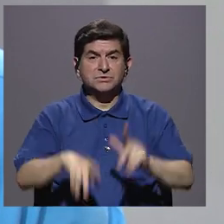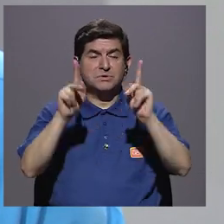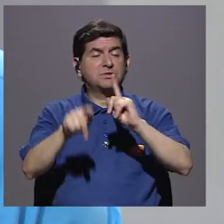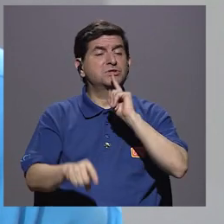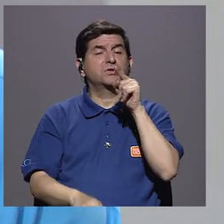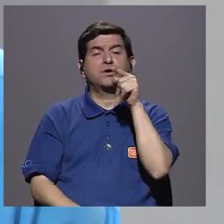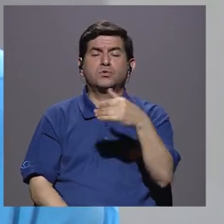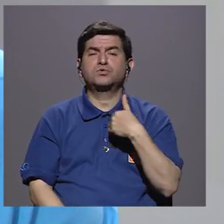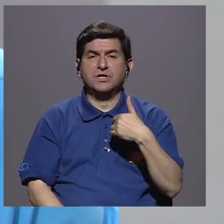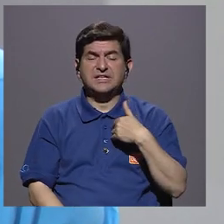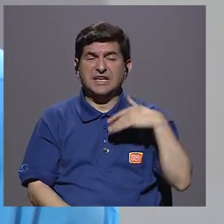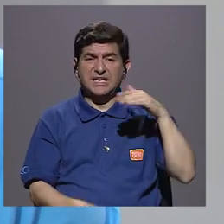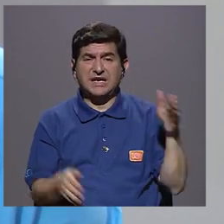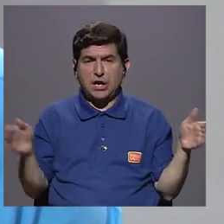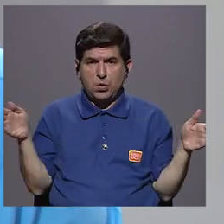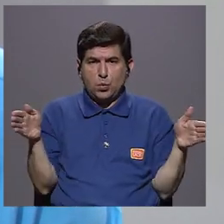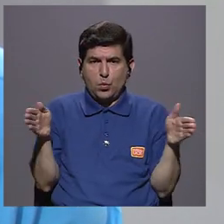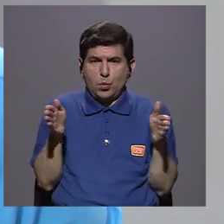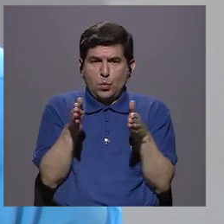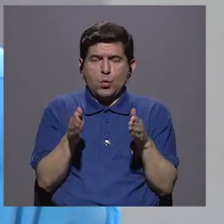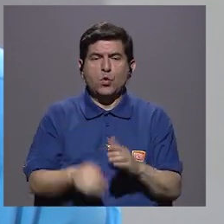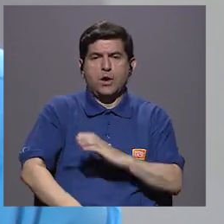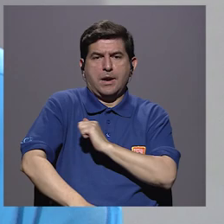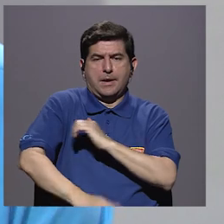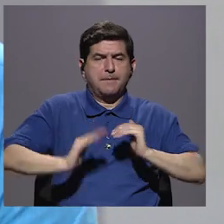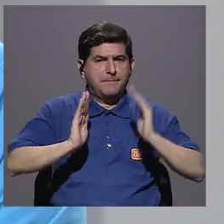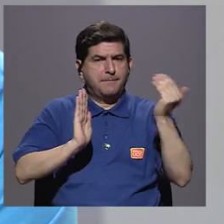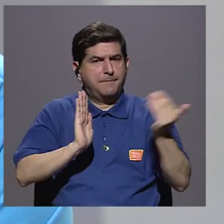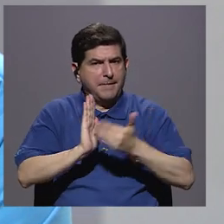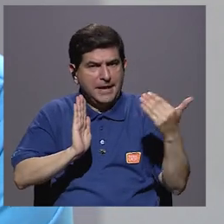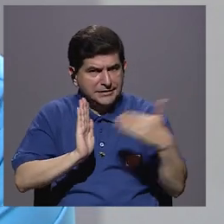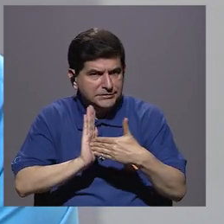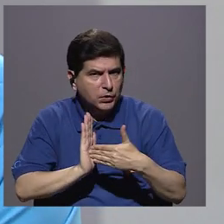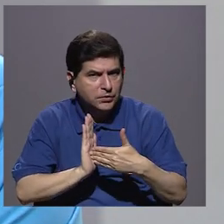llegan, digamos, y le dicen, bueno, se tiene que bajar de peso porque le está afectando su presión. Y